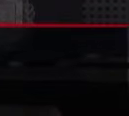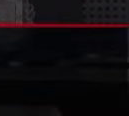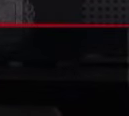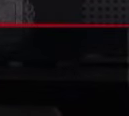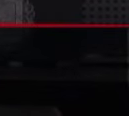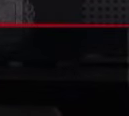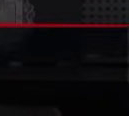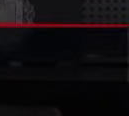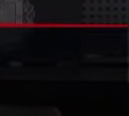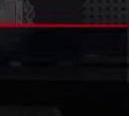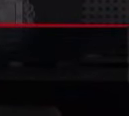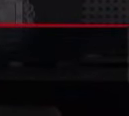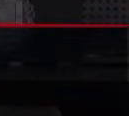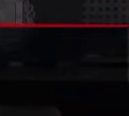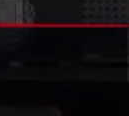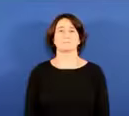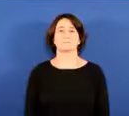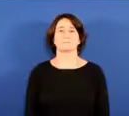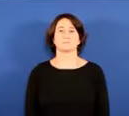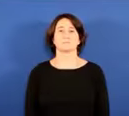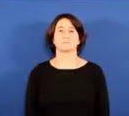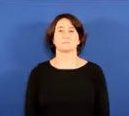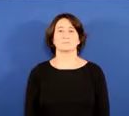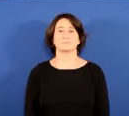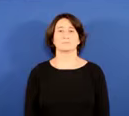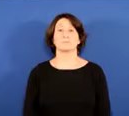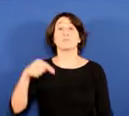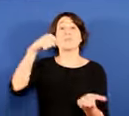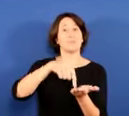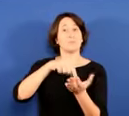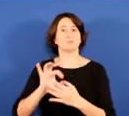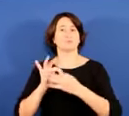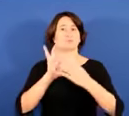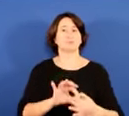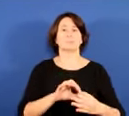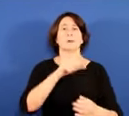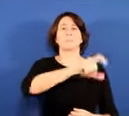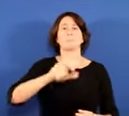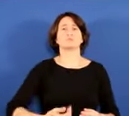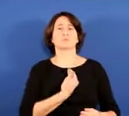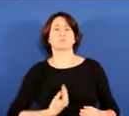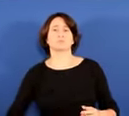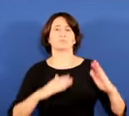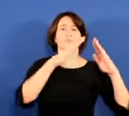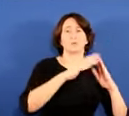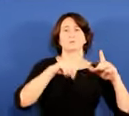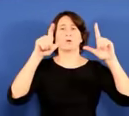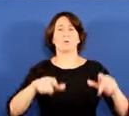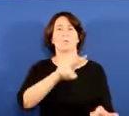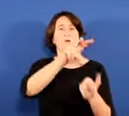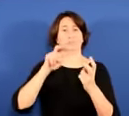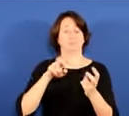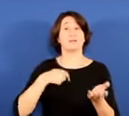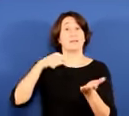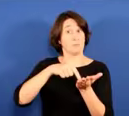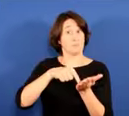El diputado general de Vizcaya, José Luis Bilbao, ha presentado el nuevo impuesto sobre el patrimonio en el que, tal y como anunció en el Pleno de